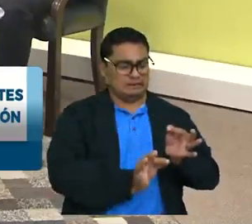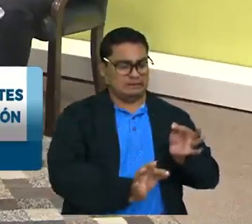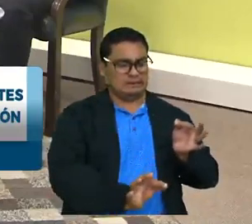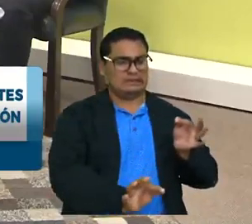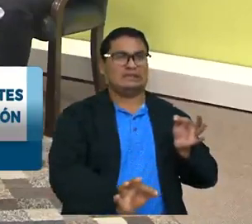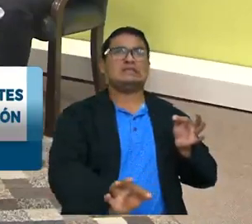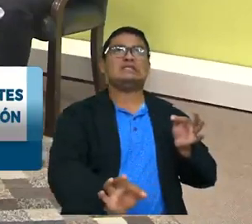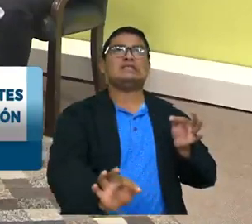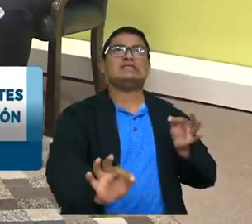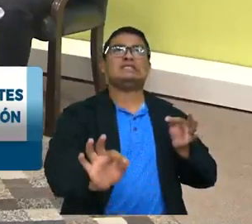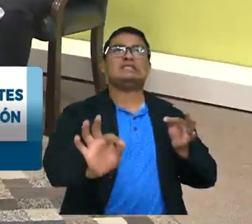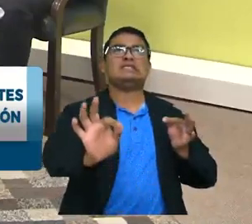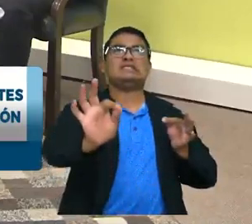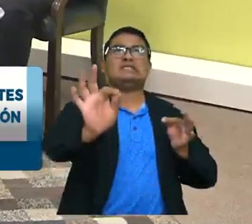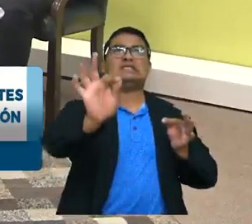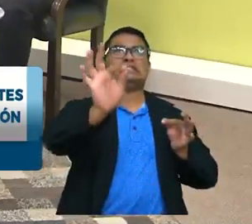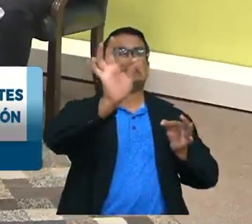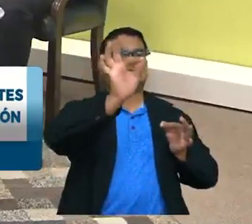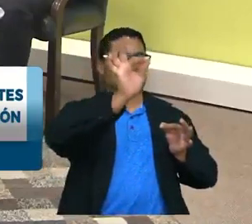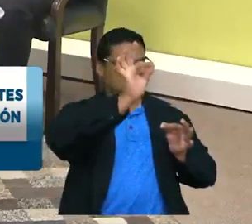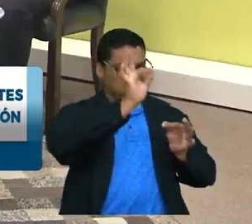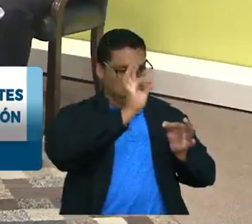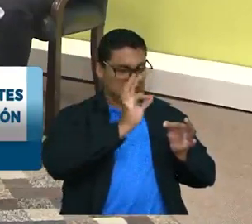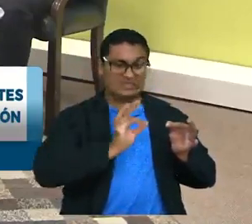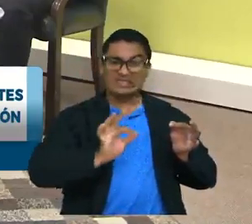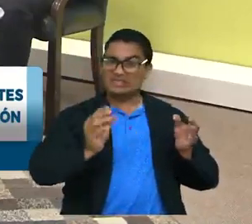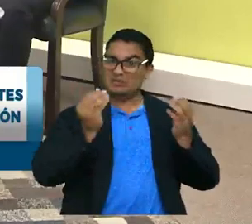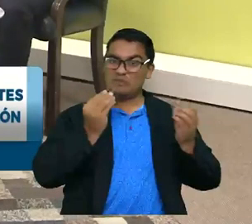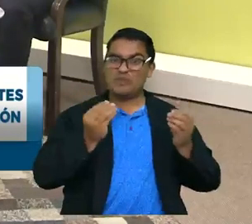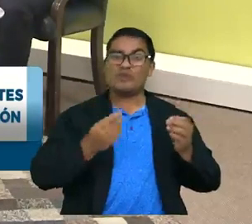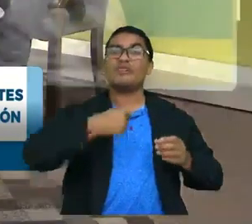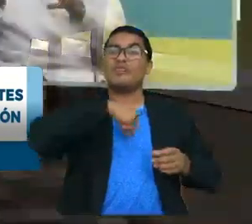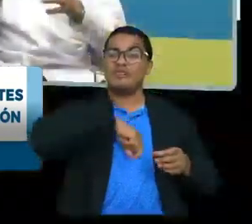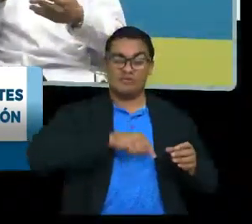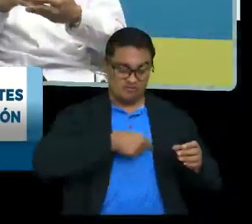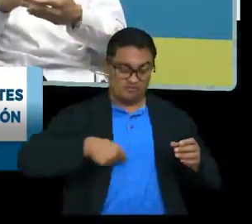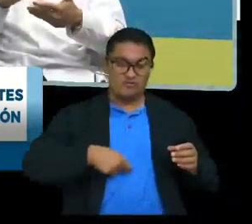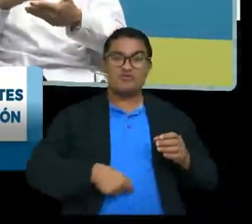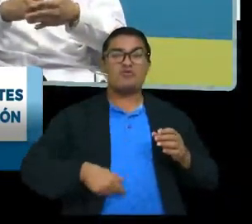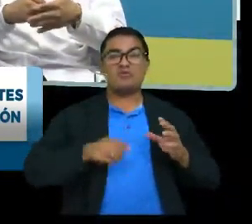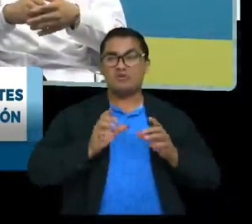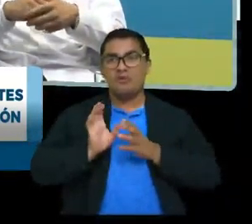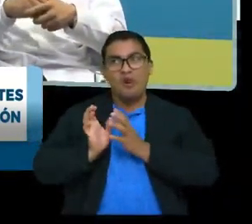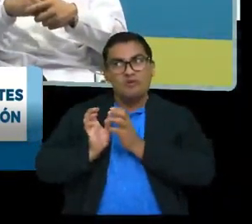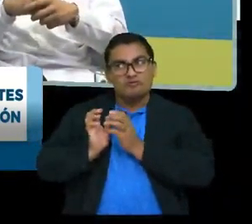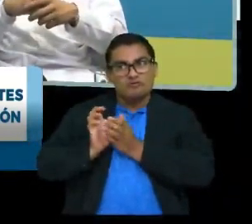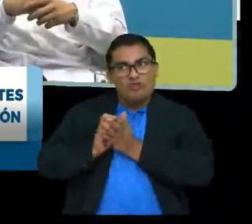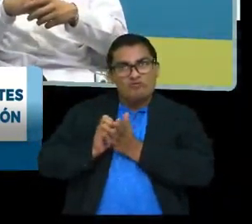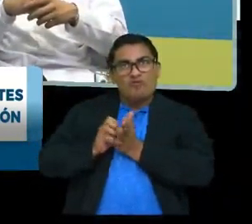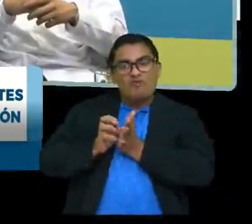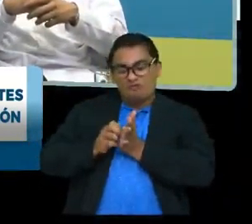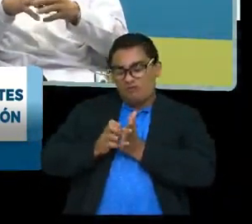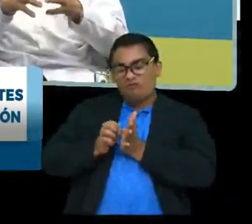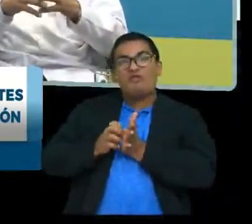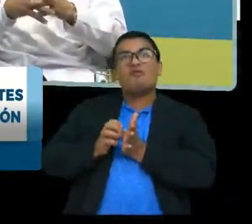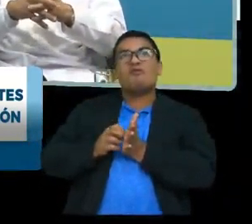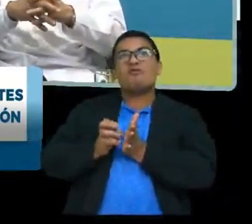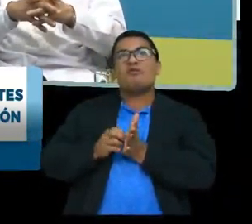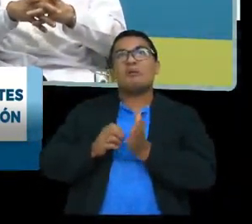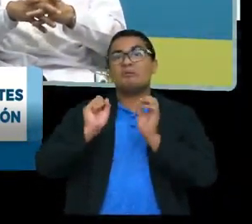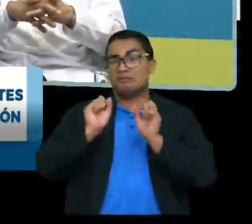estos provocan un daño mayor intestinalmente. Pueden provocar hasta úlceras intestinales si el paciente no se trata